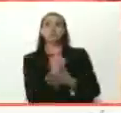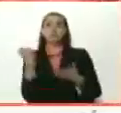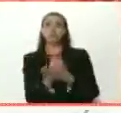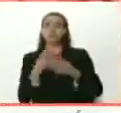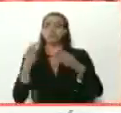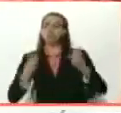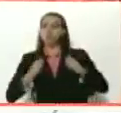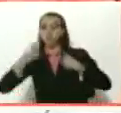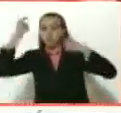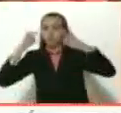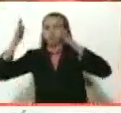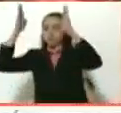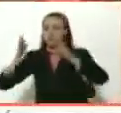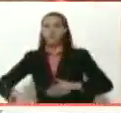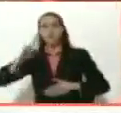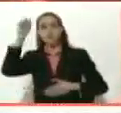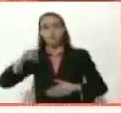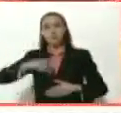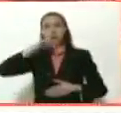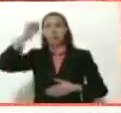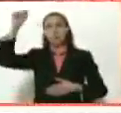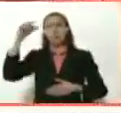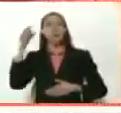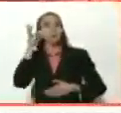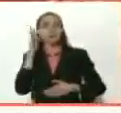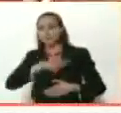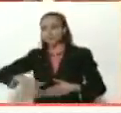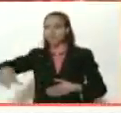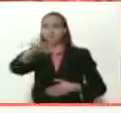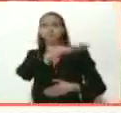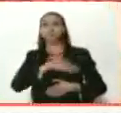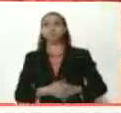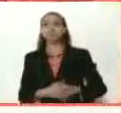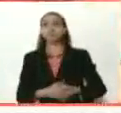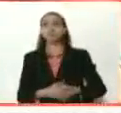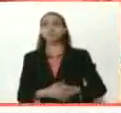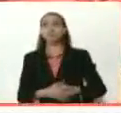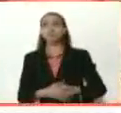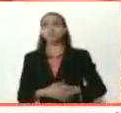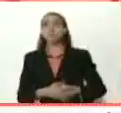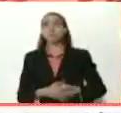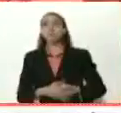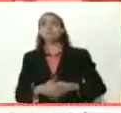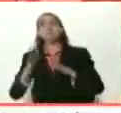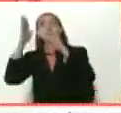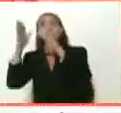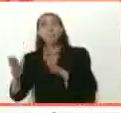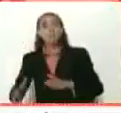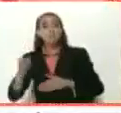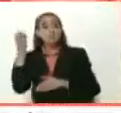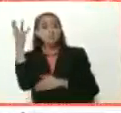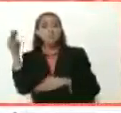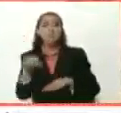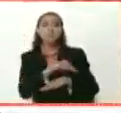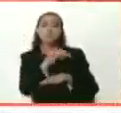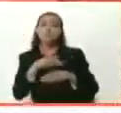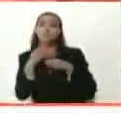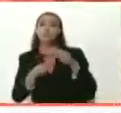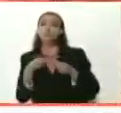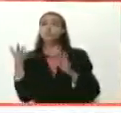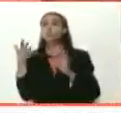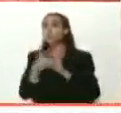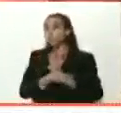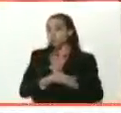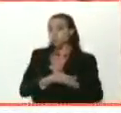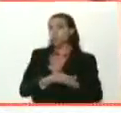¡Viva Chávez! ¡Viva Nicolás Maduro! ¡Vivan las mujeres de la patria! Bueno, ya escuchábamos las palabras también de Gladys Requena, quien daba cuenta de lo